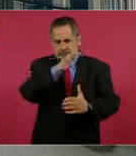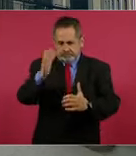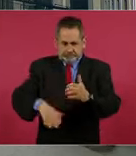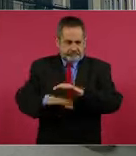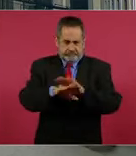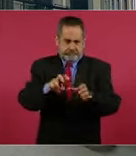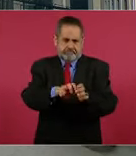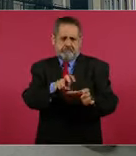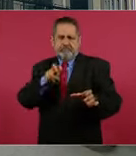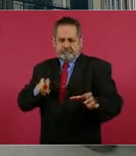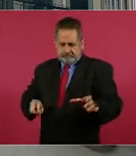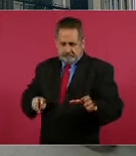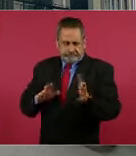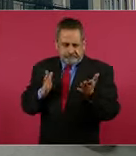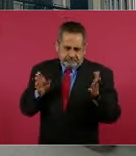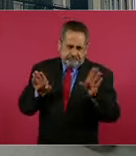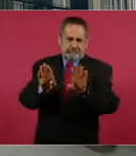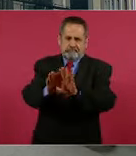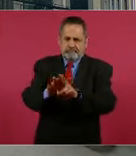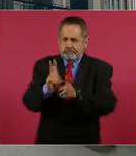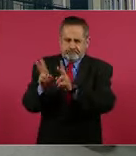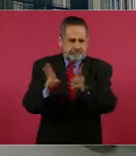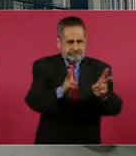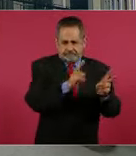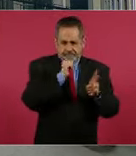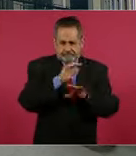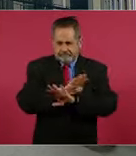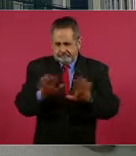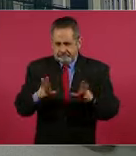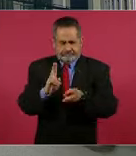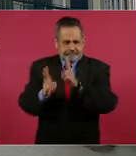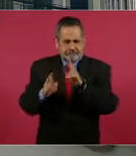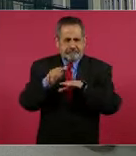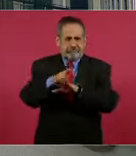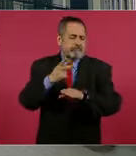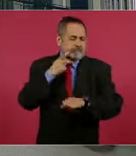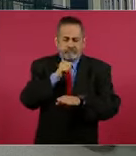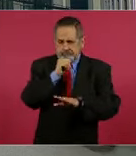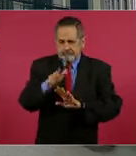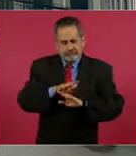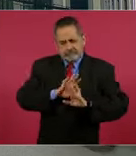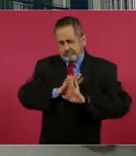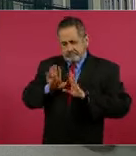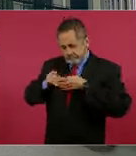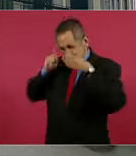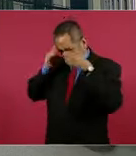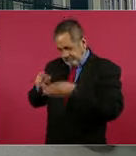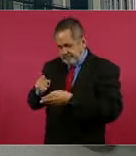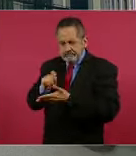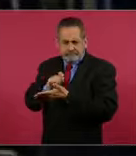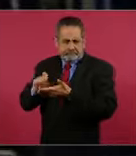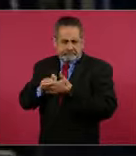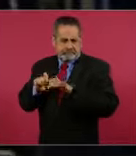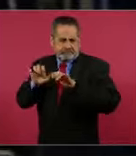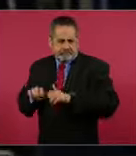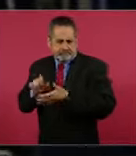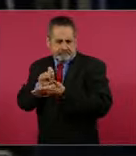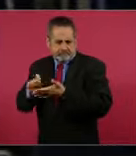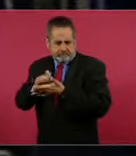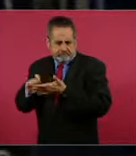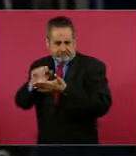jubilar, que no va a recibir a nadie y que con nadie va a hablar de política y que se va a dedicar, pues, a escribir su